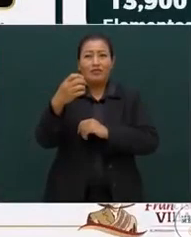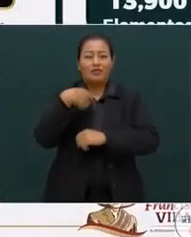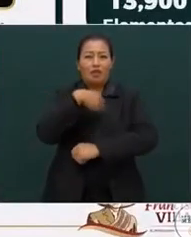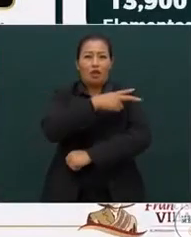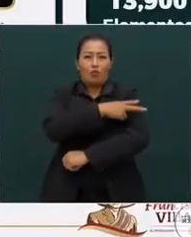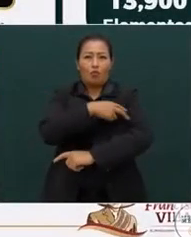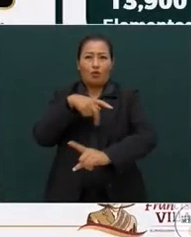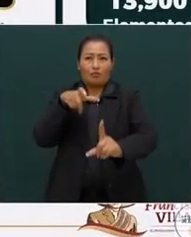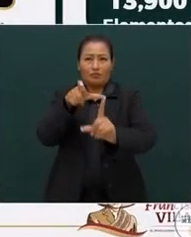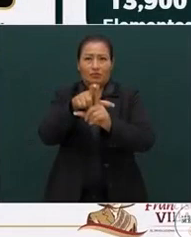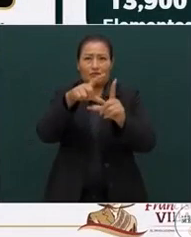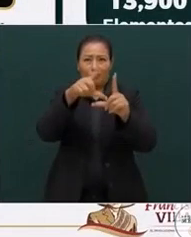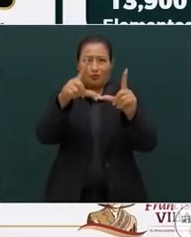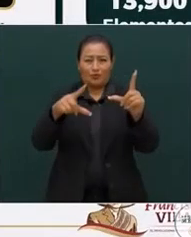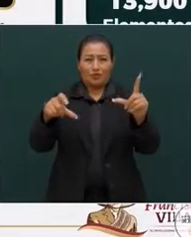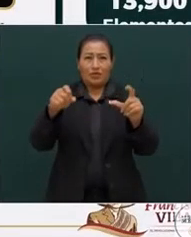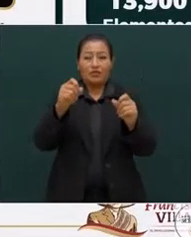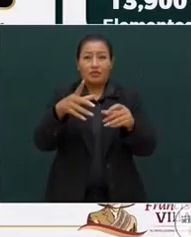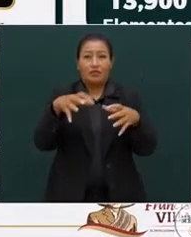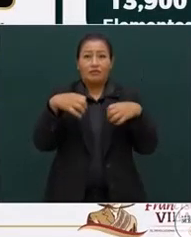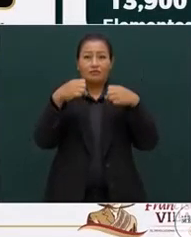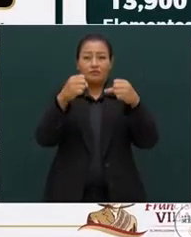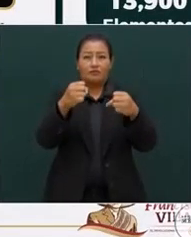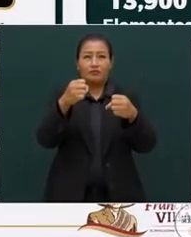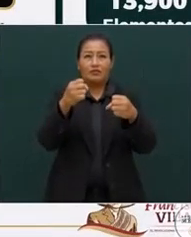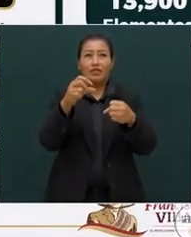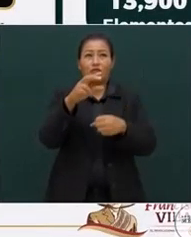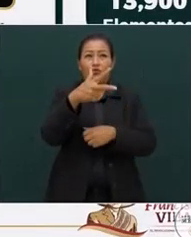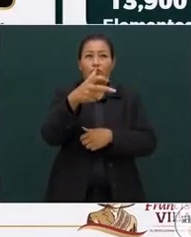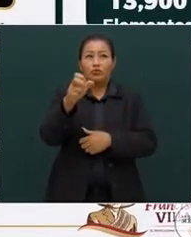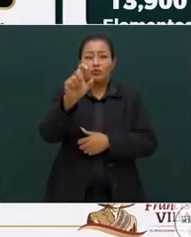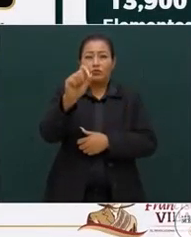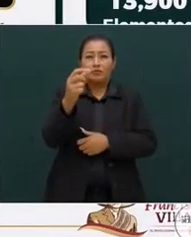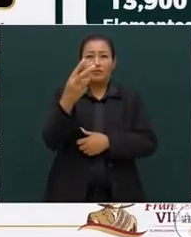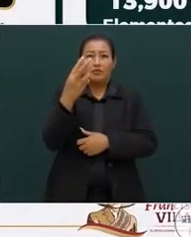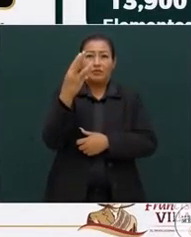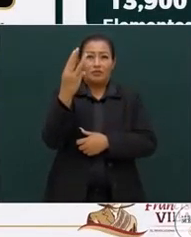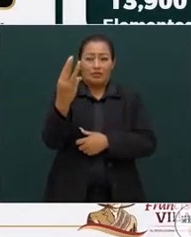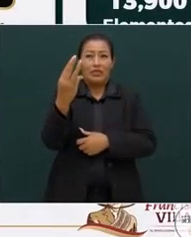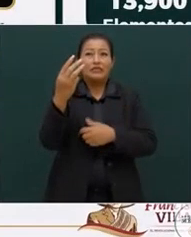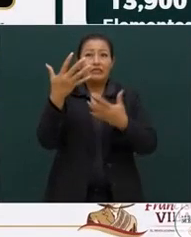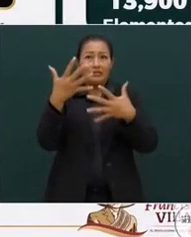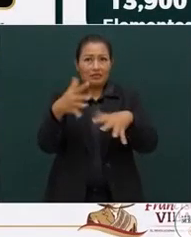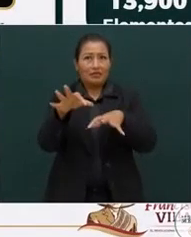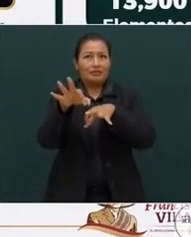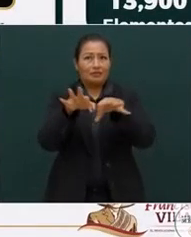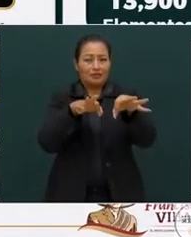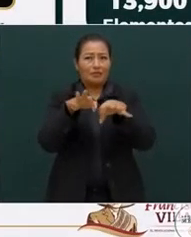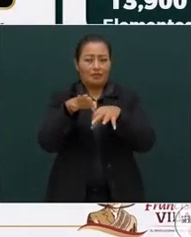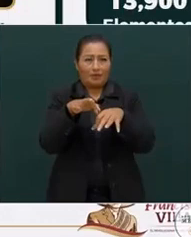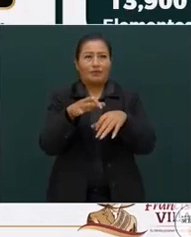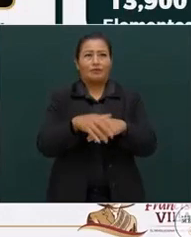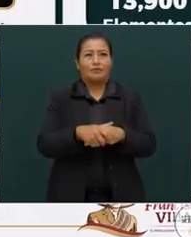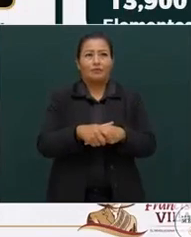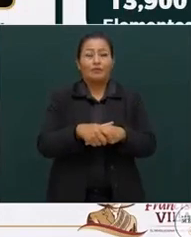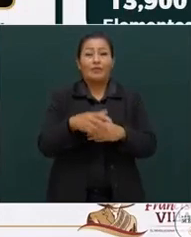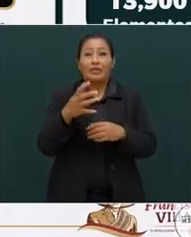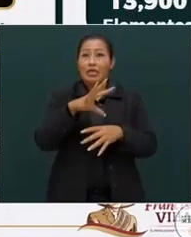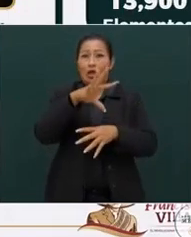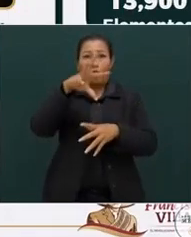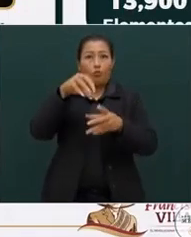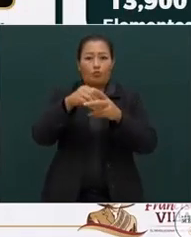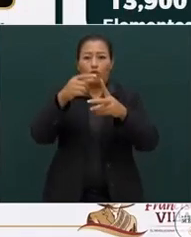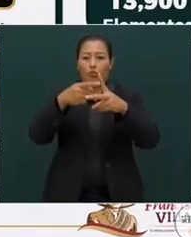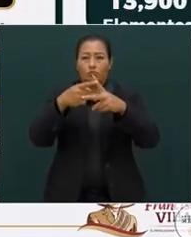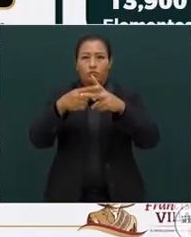Nacional, haciendo un total de fuerzas federales de 8.023 elementos operativos y que sumados